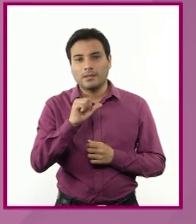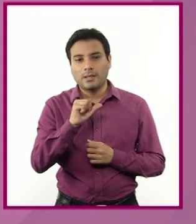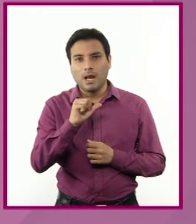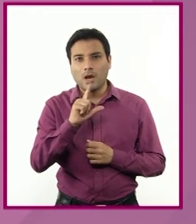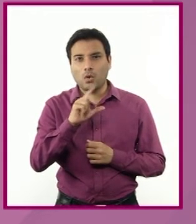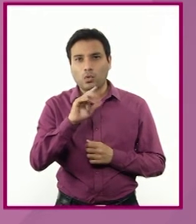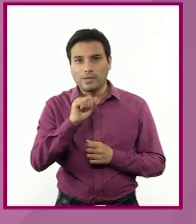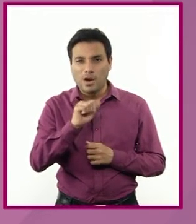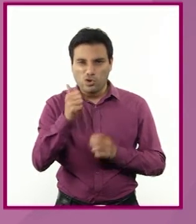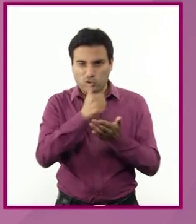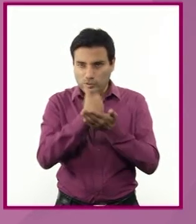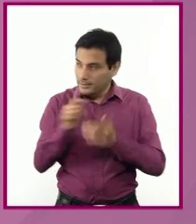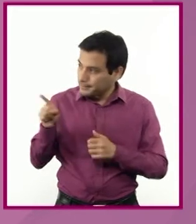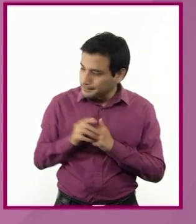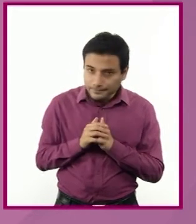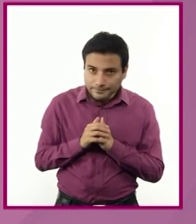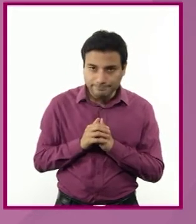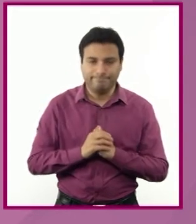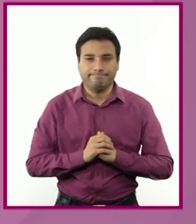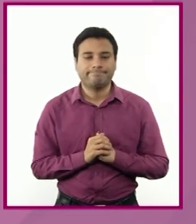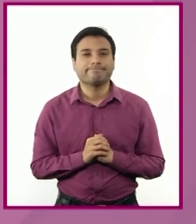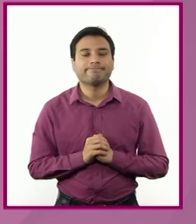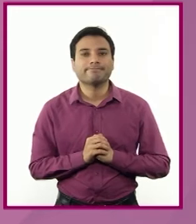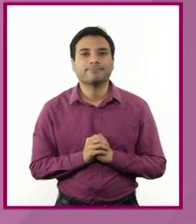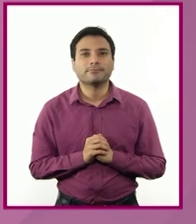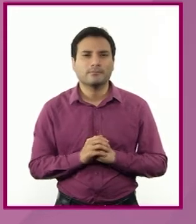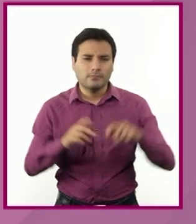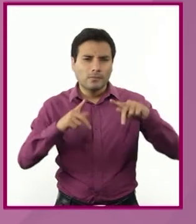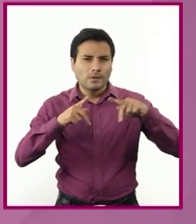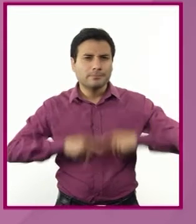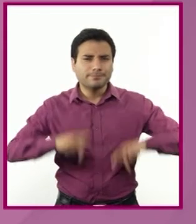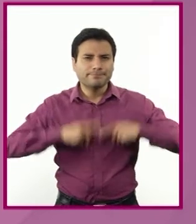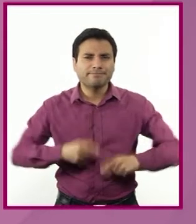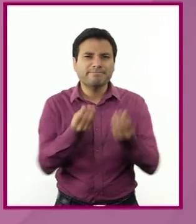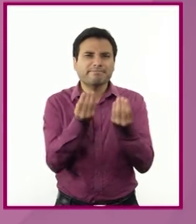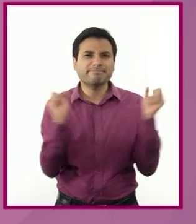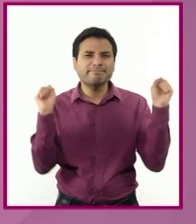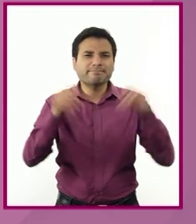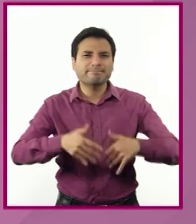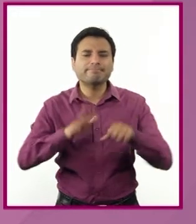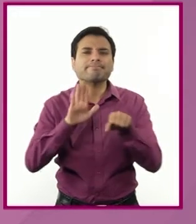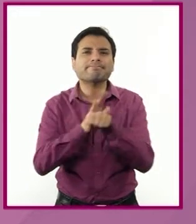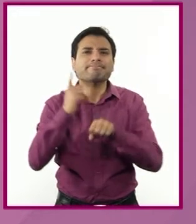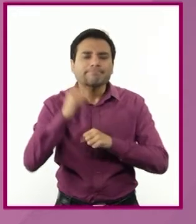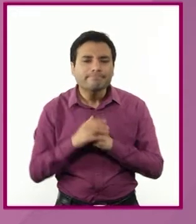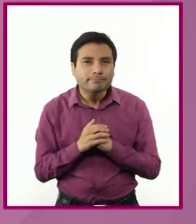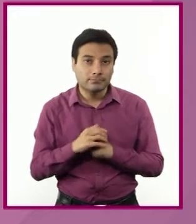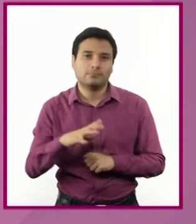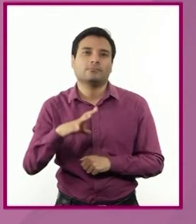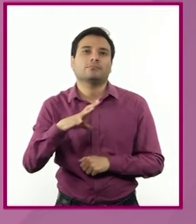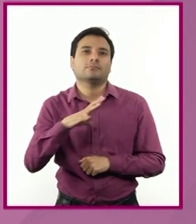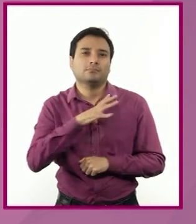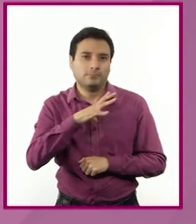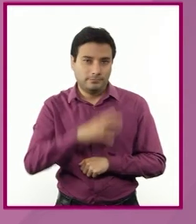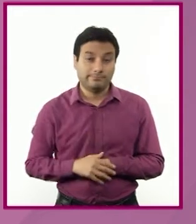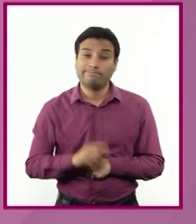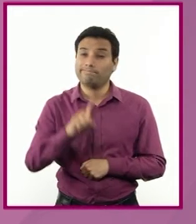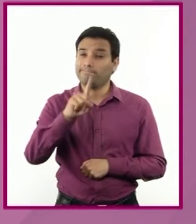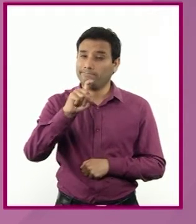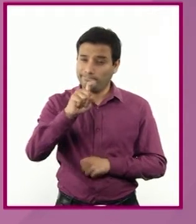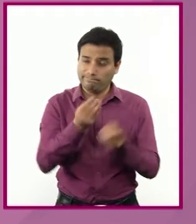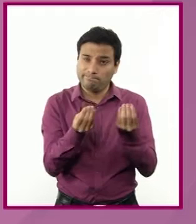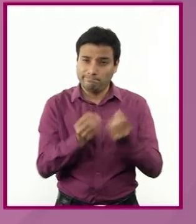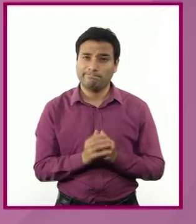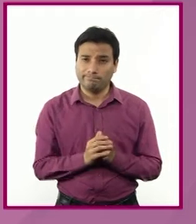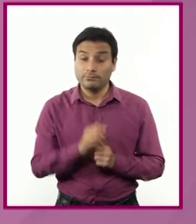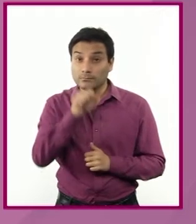Karachi y Dhaka. La alta densidad de población en este caso se debe a la disponibilidad del recurso agua,